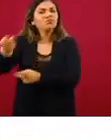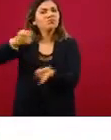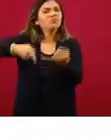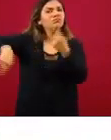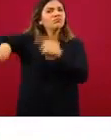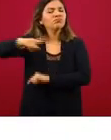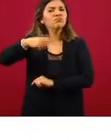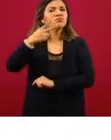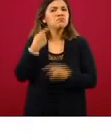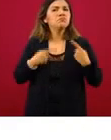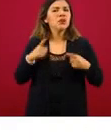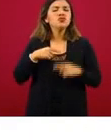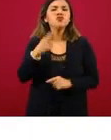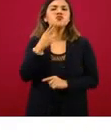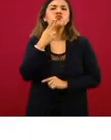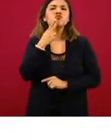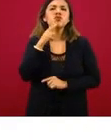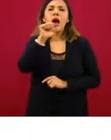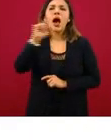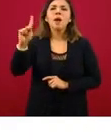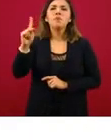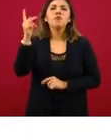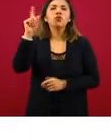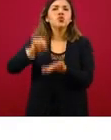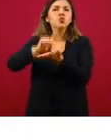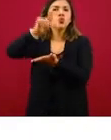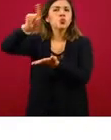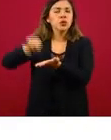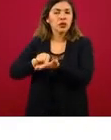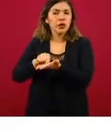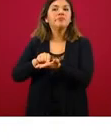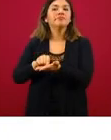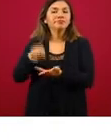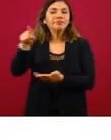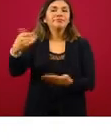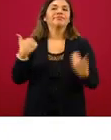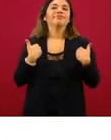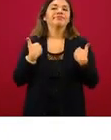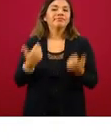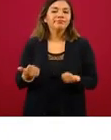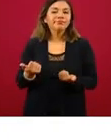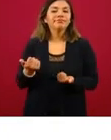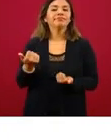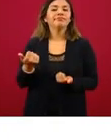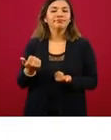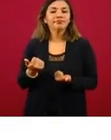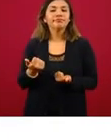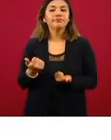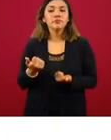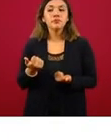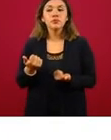usuarias de la aplicación de Twitter, lo que pudiera